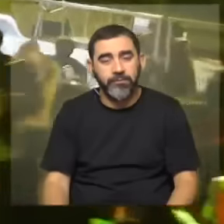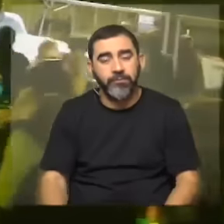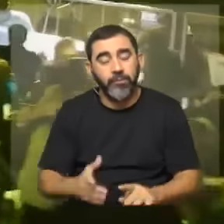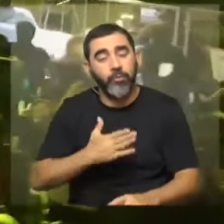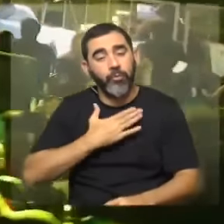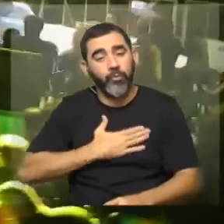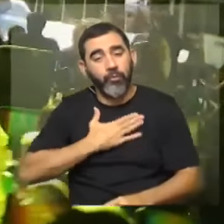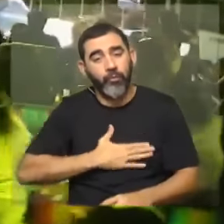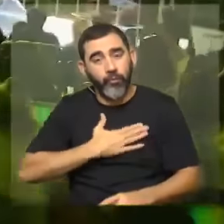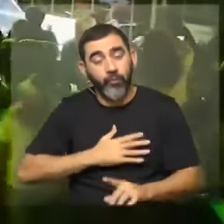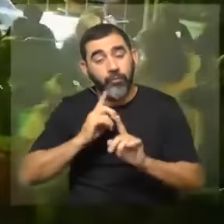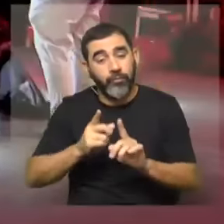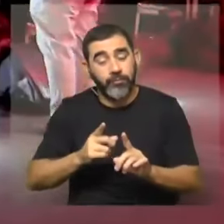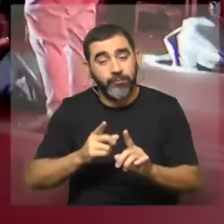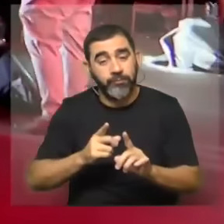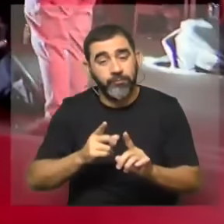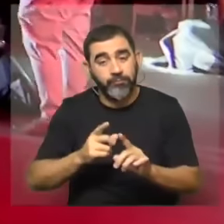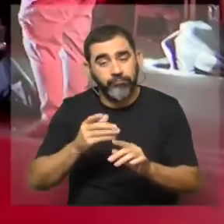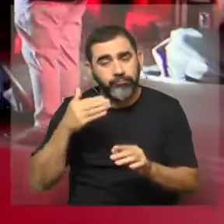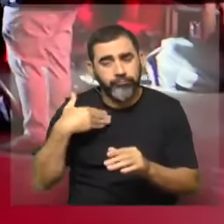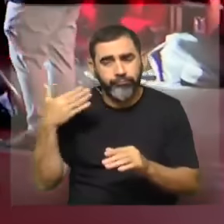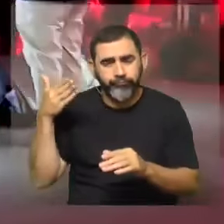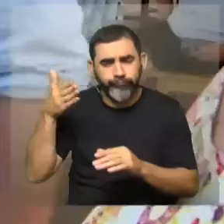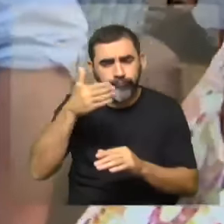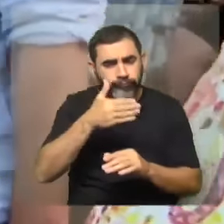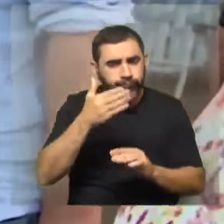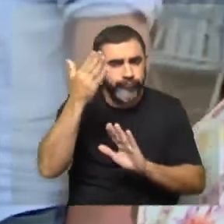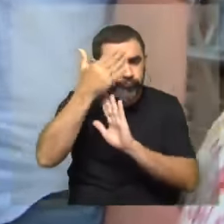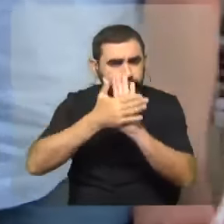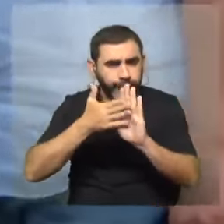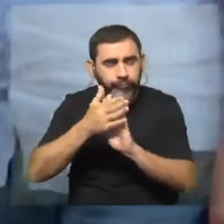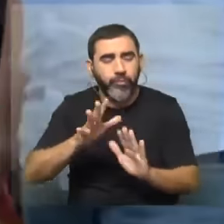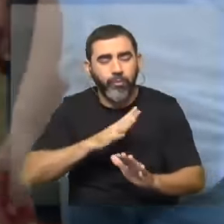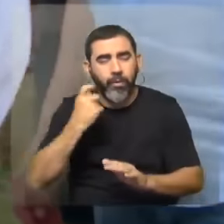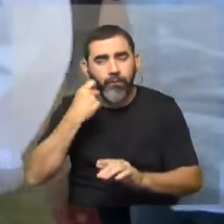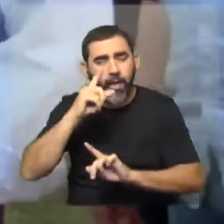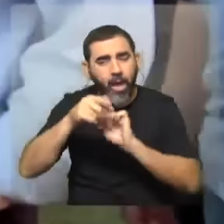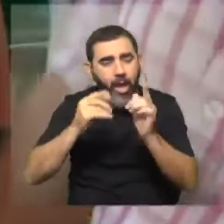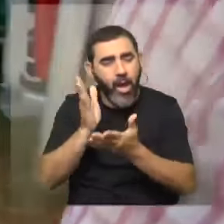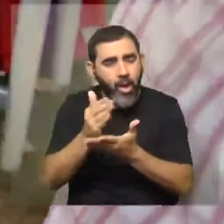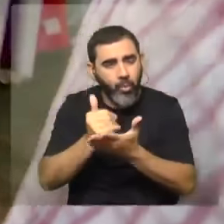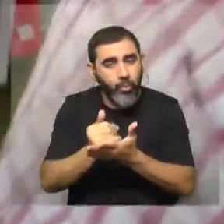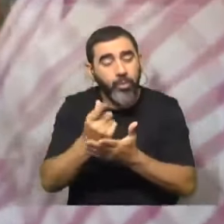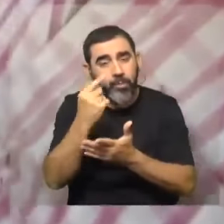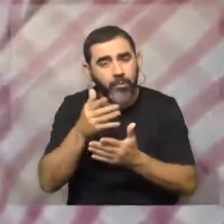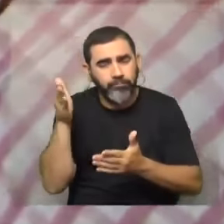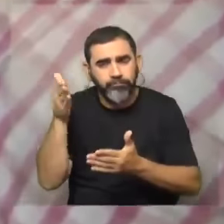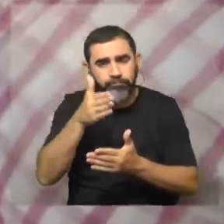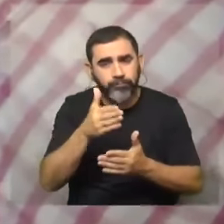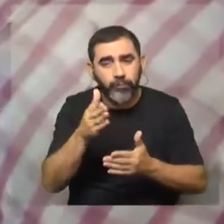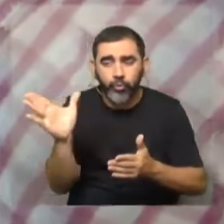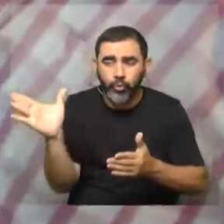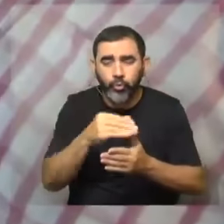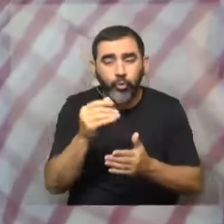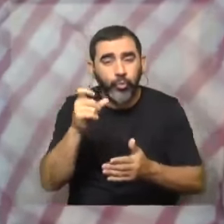y todo muestra y uno cuando recorre yo he recorrido casi todo el país todavía me falta algunos departamentos Pero en todos los